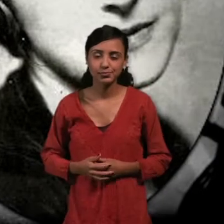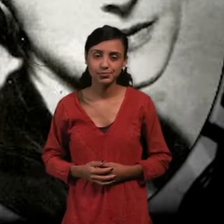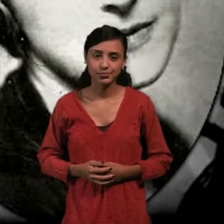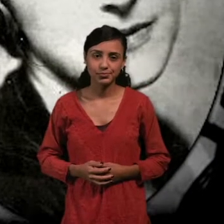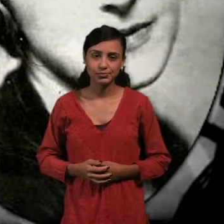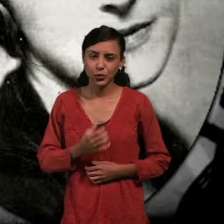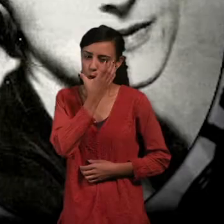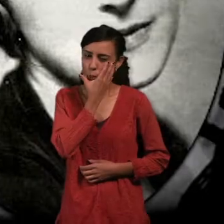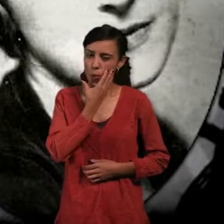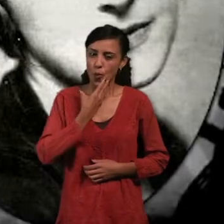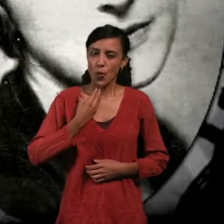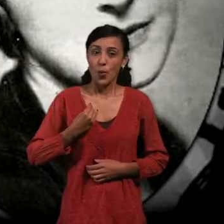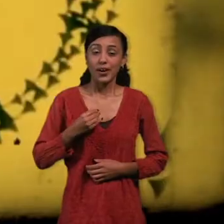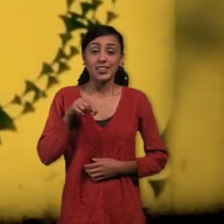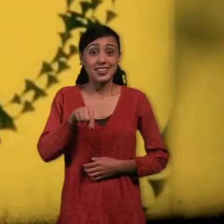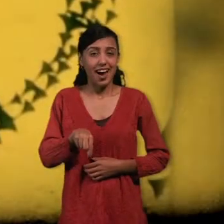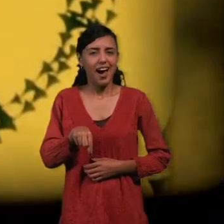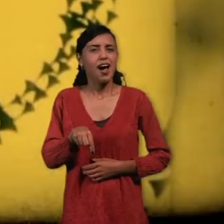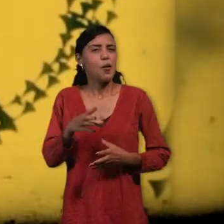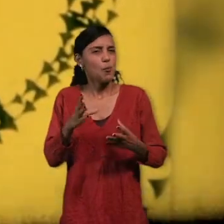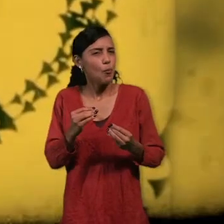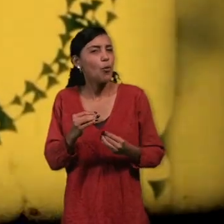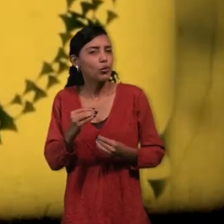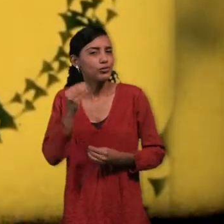Desde la adolescencia ya estaba muy interesada en el cine.